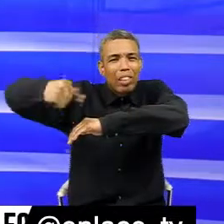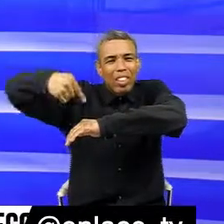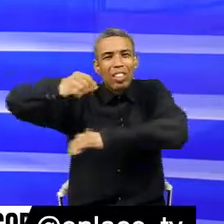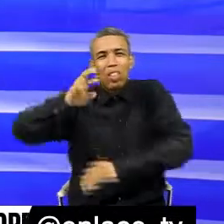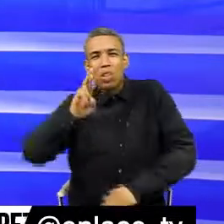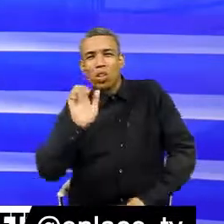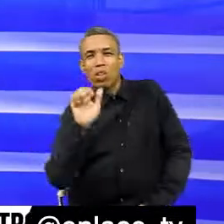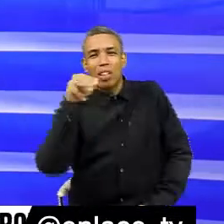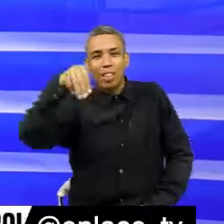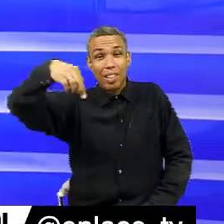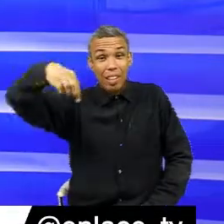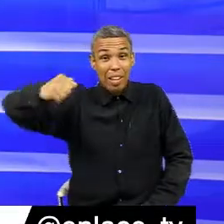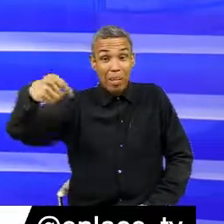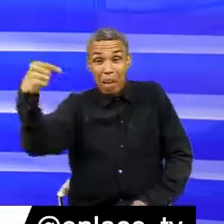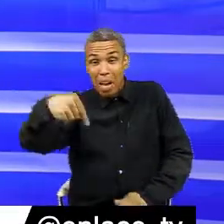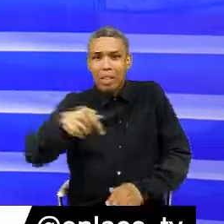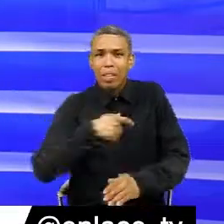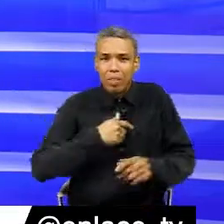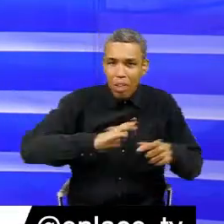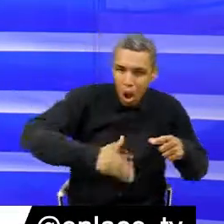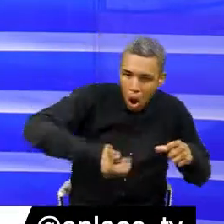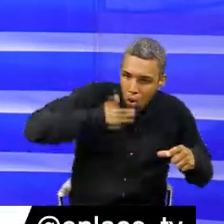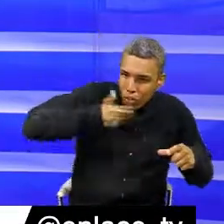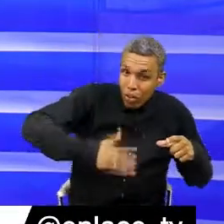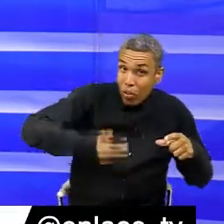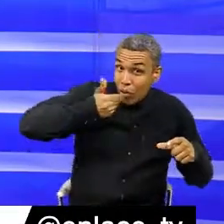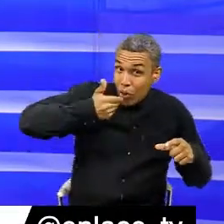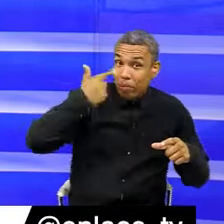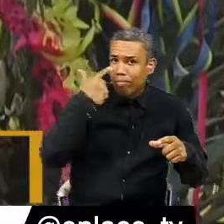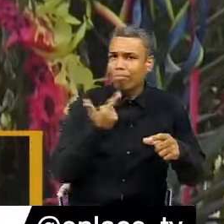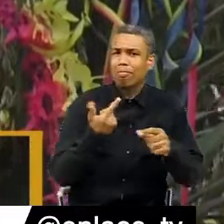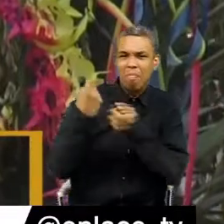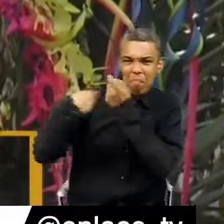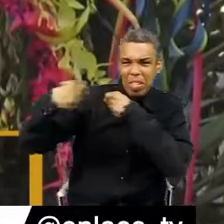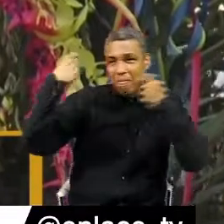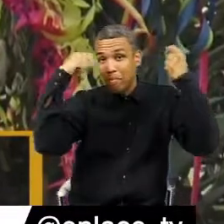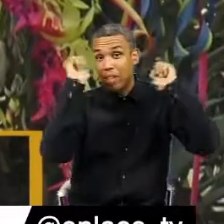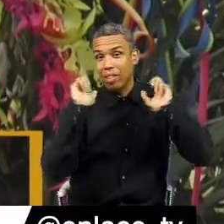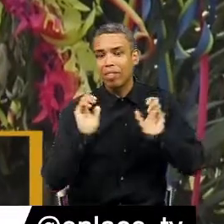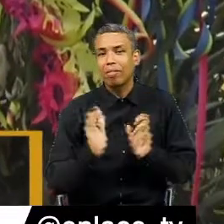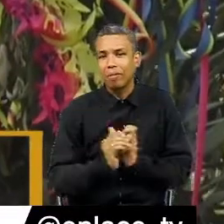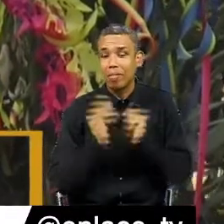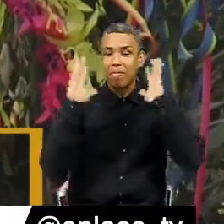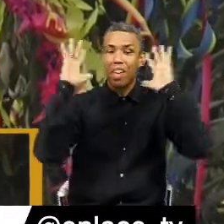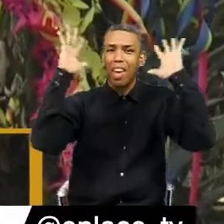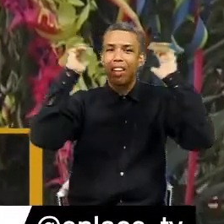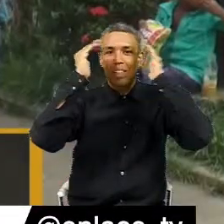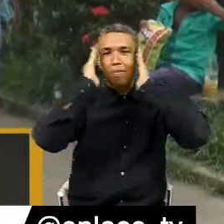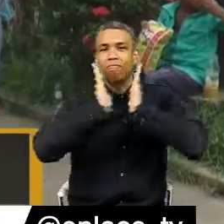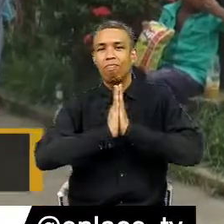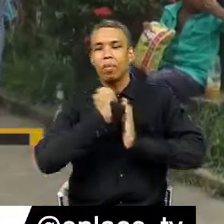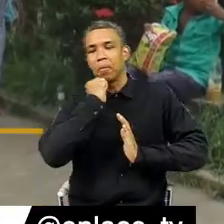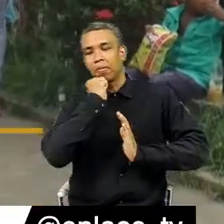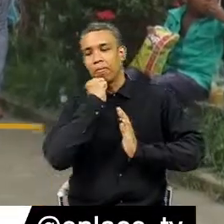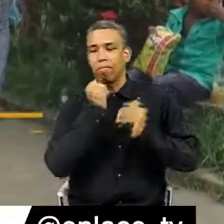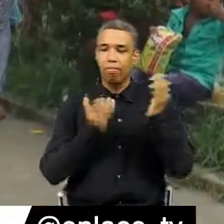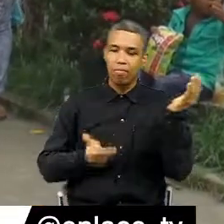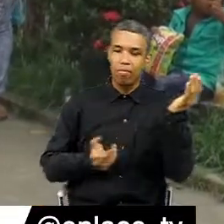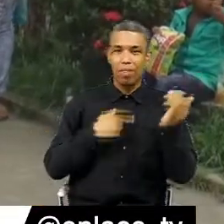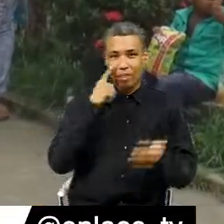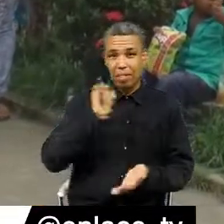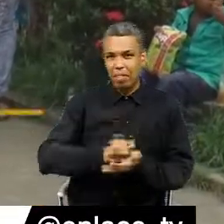el marco de las festividades de la Virgen del Carmen. Como todos los años, la Comuna 1 de la ciudad, especialmente el sector del muelle